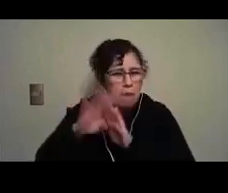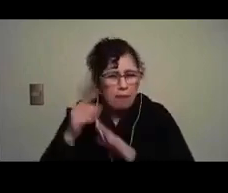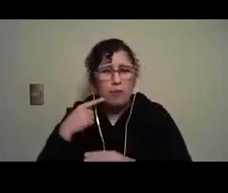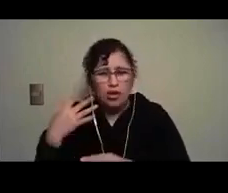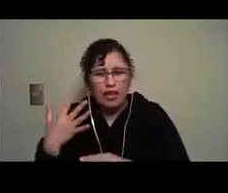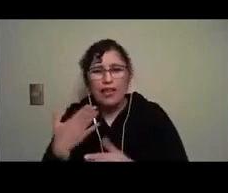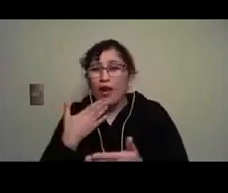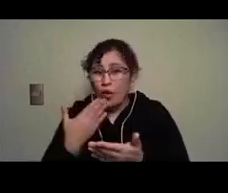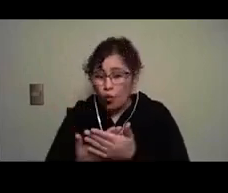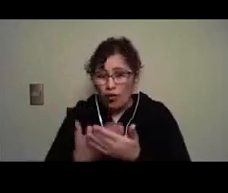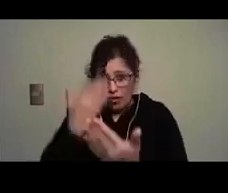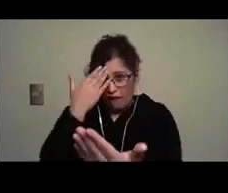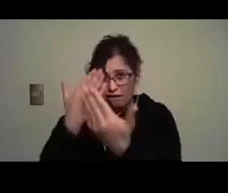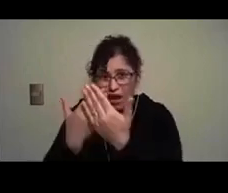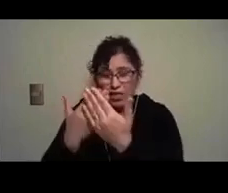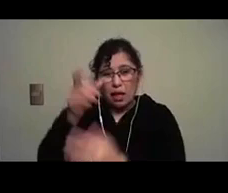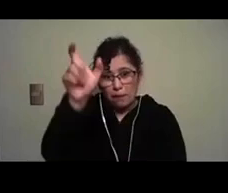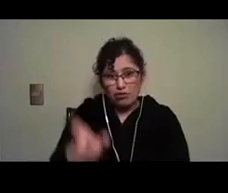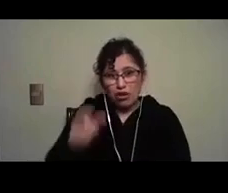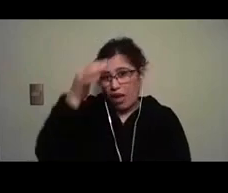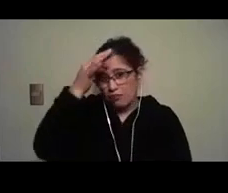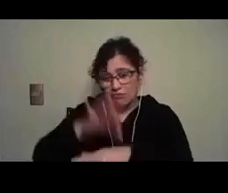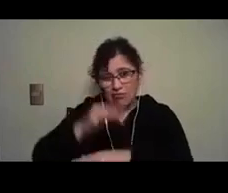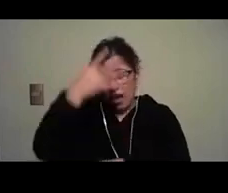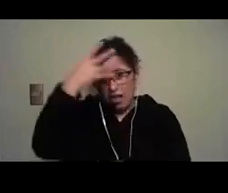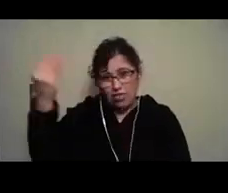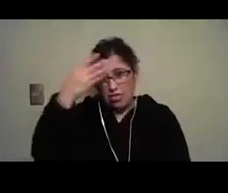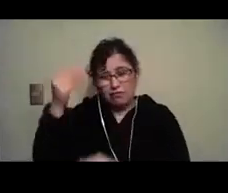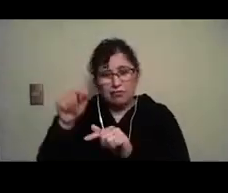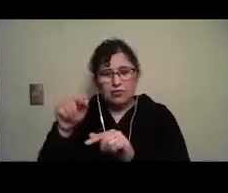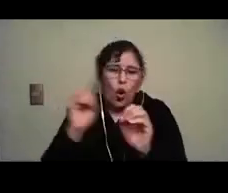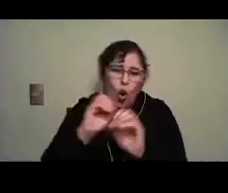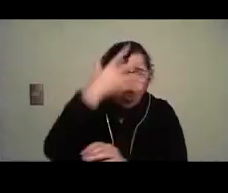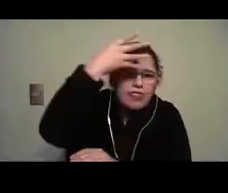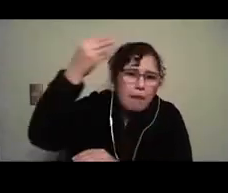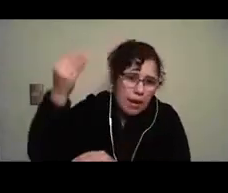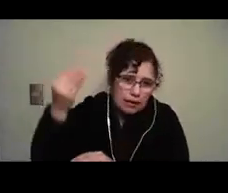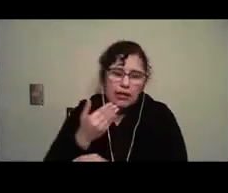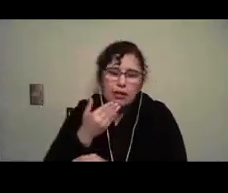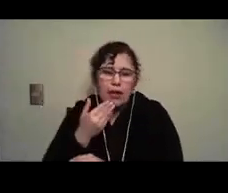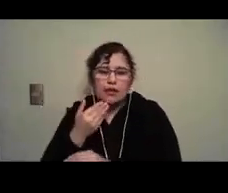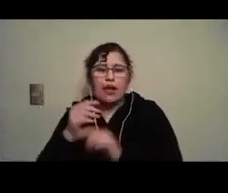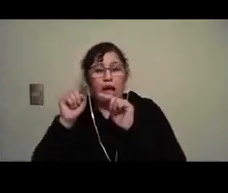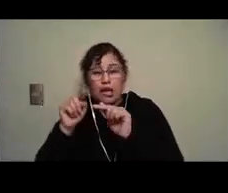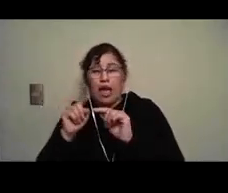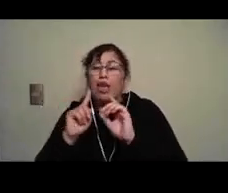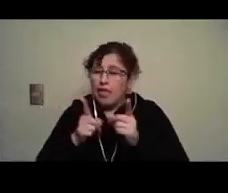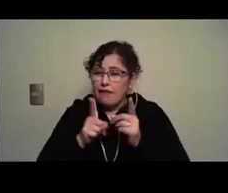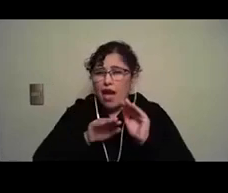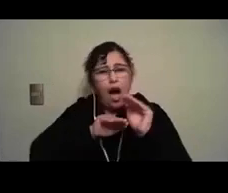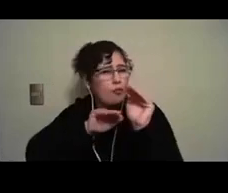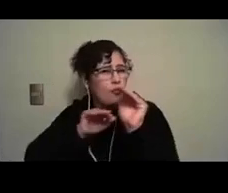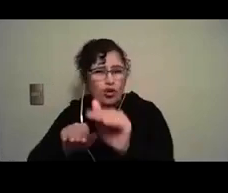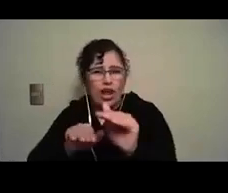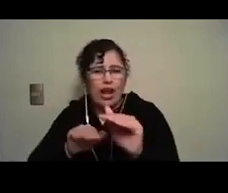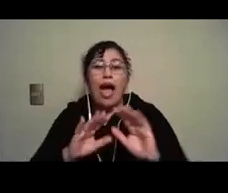abordaje de personas con demencia tiene que ver con ponerse en el lugar de ellos, con poder apoyar y contener a la